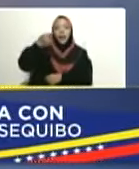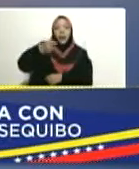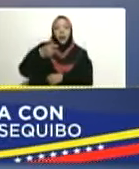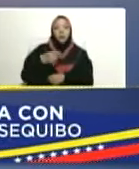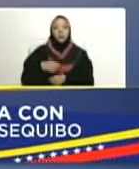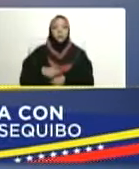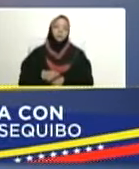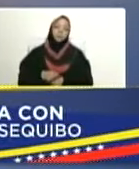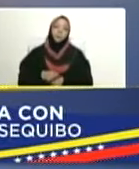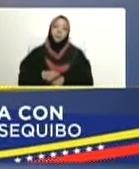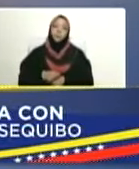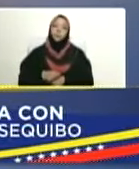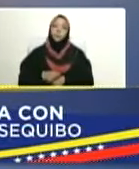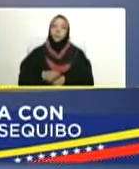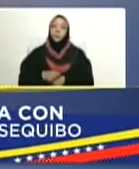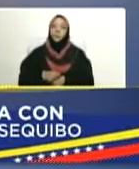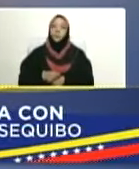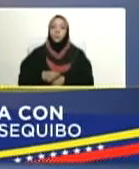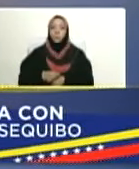Yo me he sumado